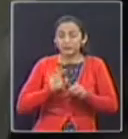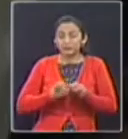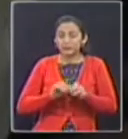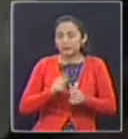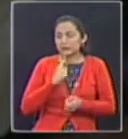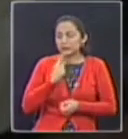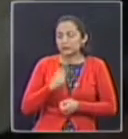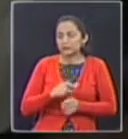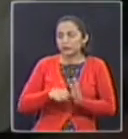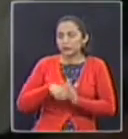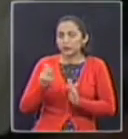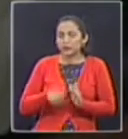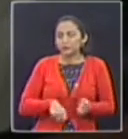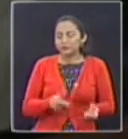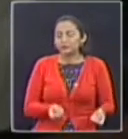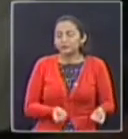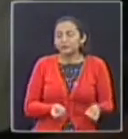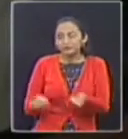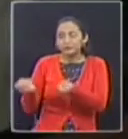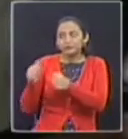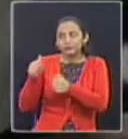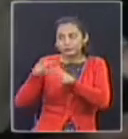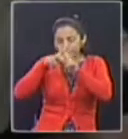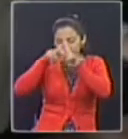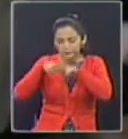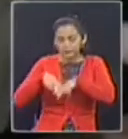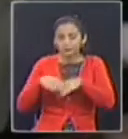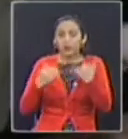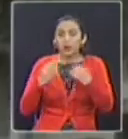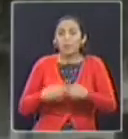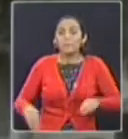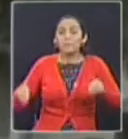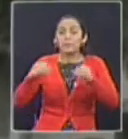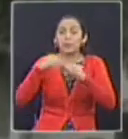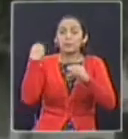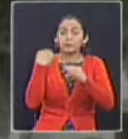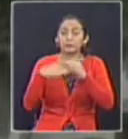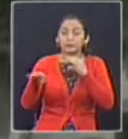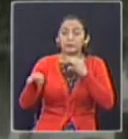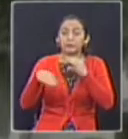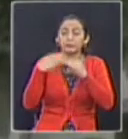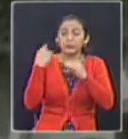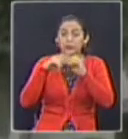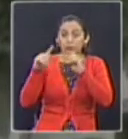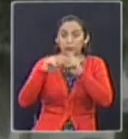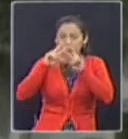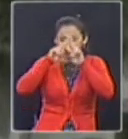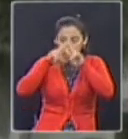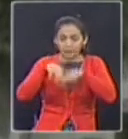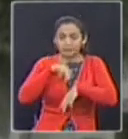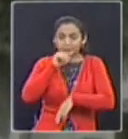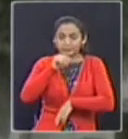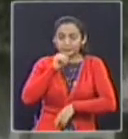un perito. Los investigadores analizarán los correos electrónicos almacenados allí. Hernán Samaniego, Tererama Noticias.